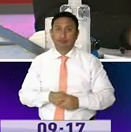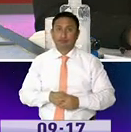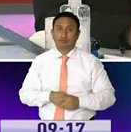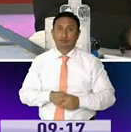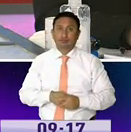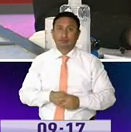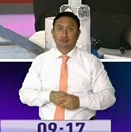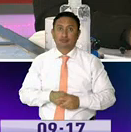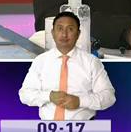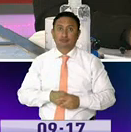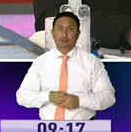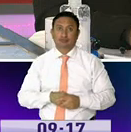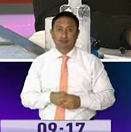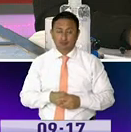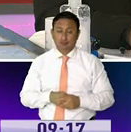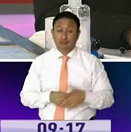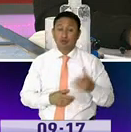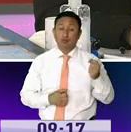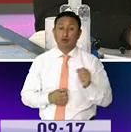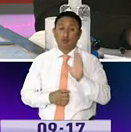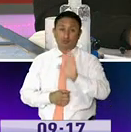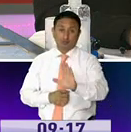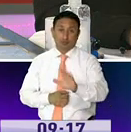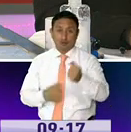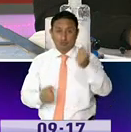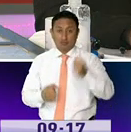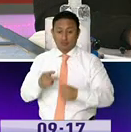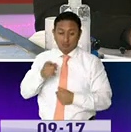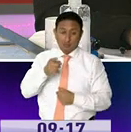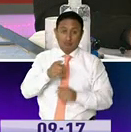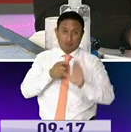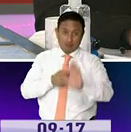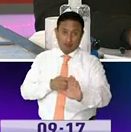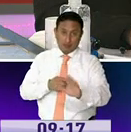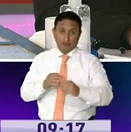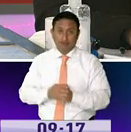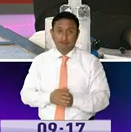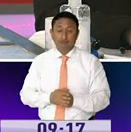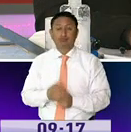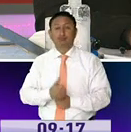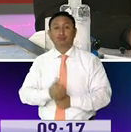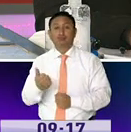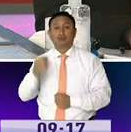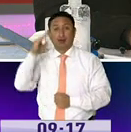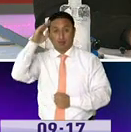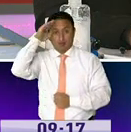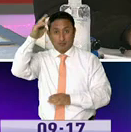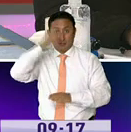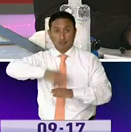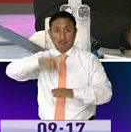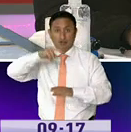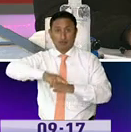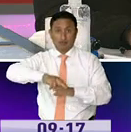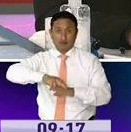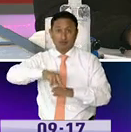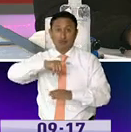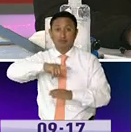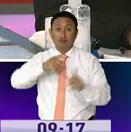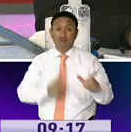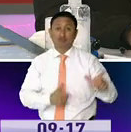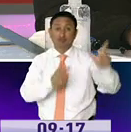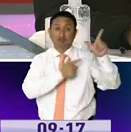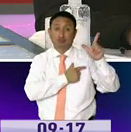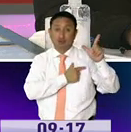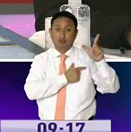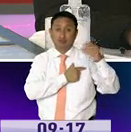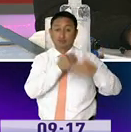para que los vehículos se detengan. Ahí procede tanto la Policía Nacional como el Ejército